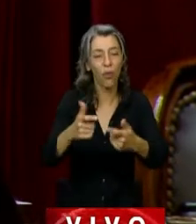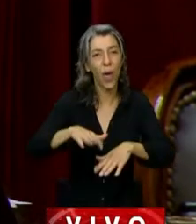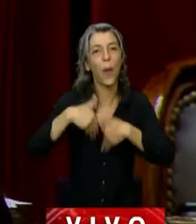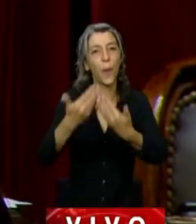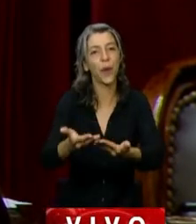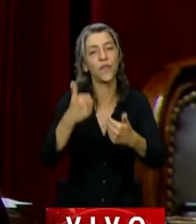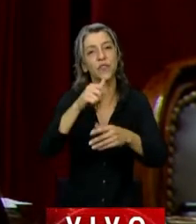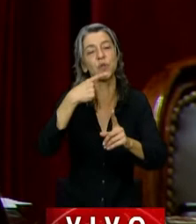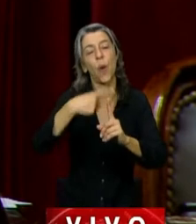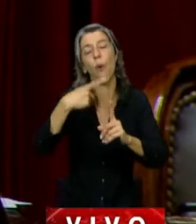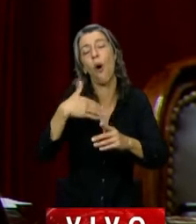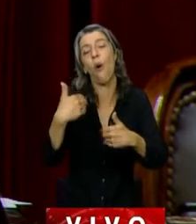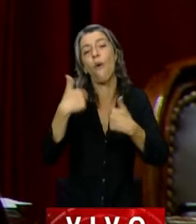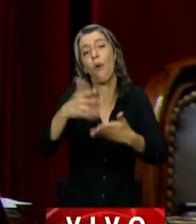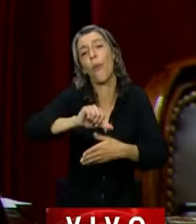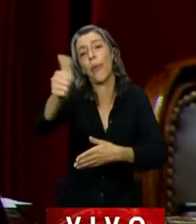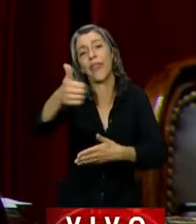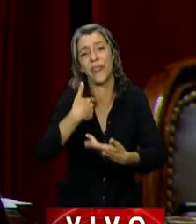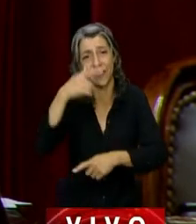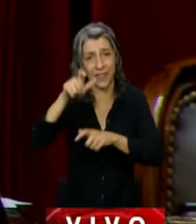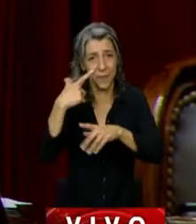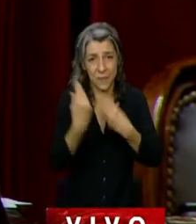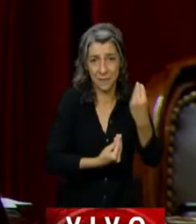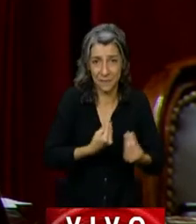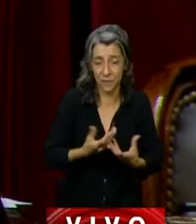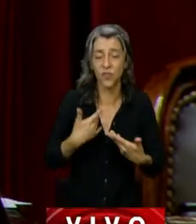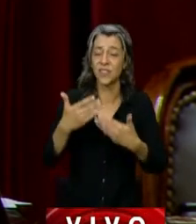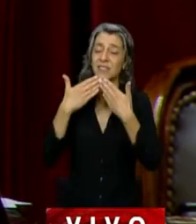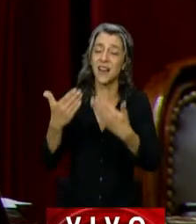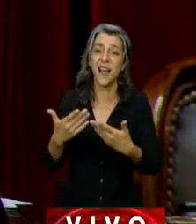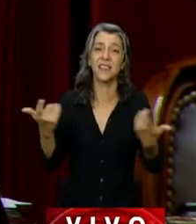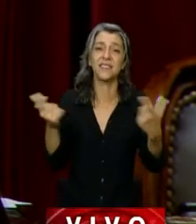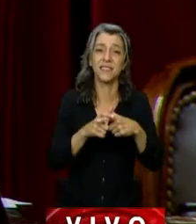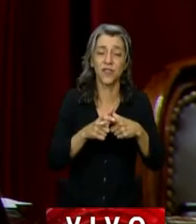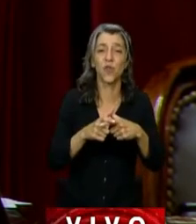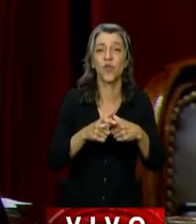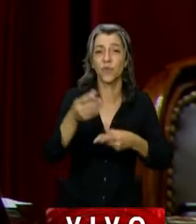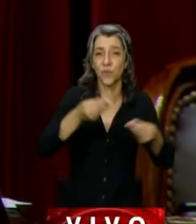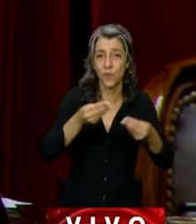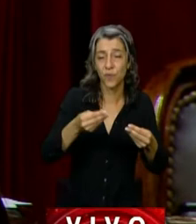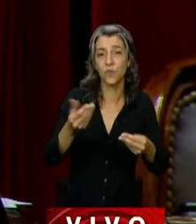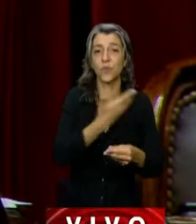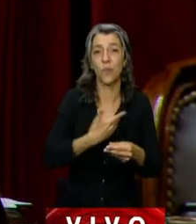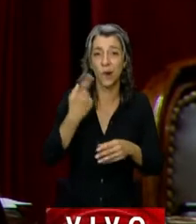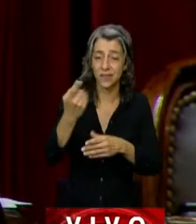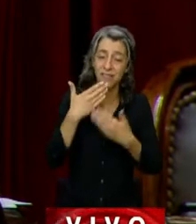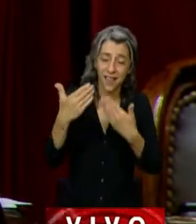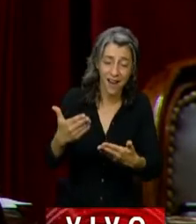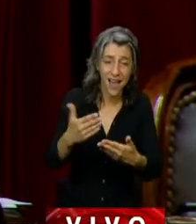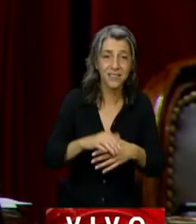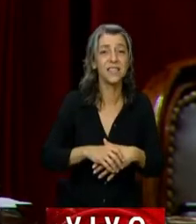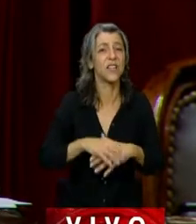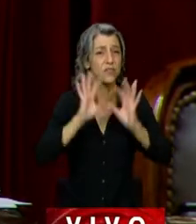comparativas. Yo quiero agradecerle al presidente de la Comisión de Presupuestos que nos acompañó en esto. Hubo